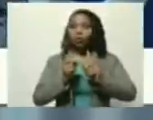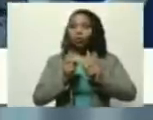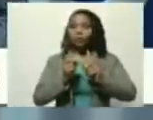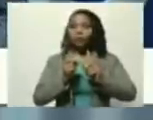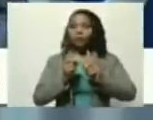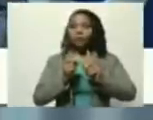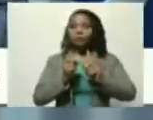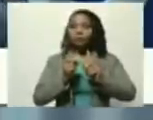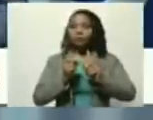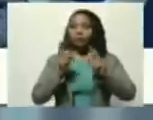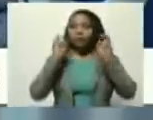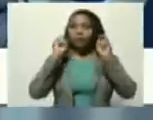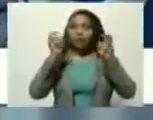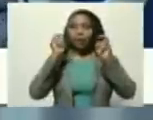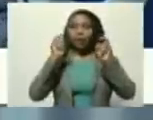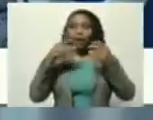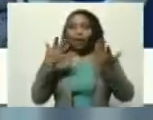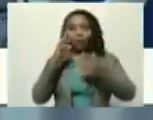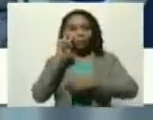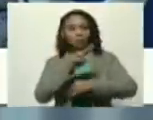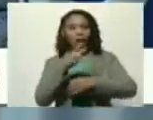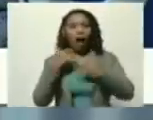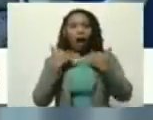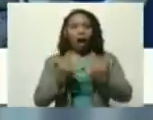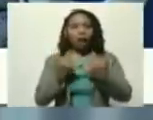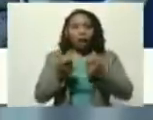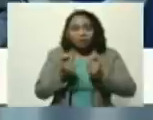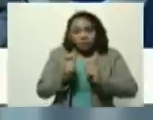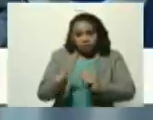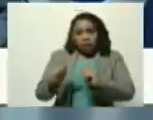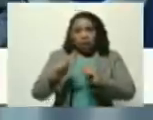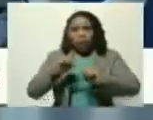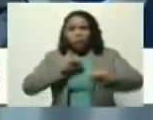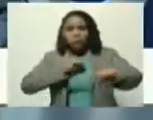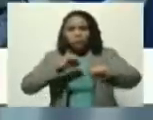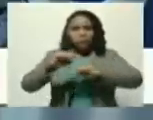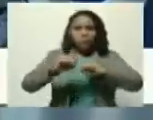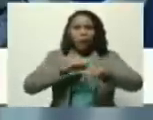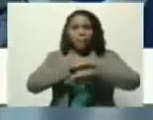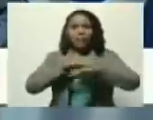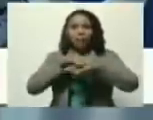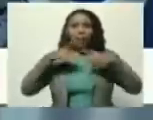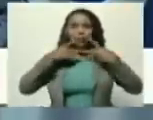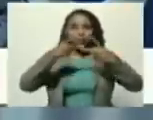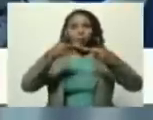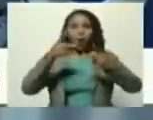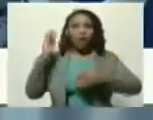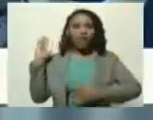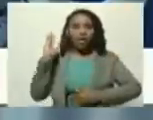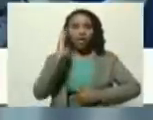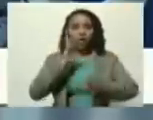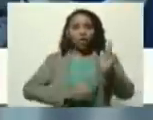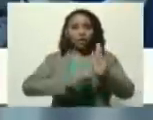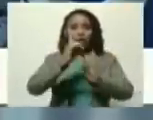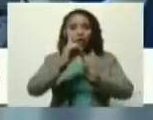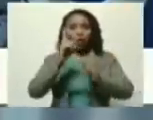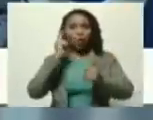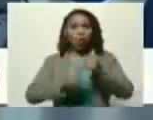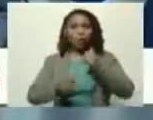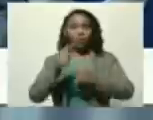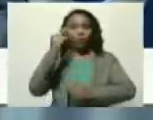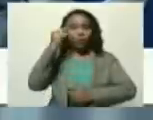ver, tratando de actualizar, repito, las acciones que el Ministerio Público ha venido desarrollando los últimos